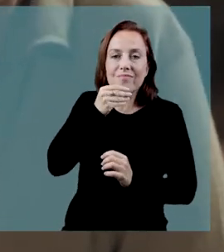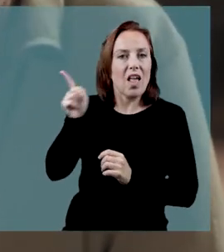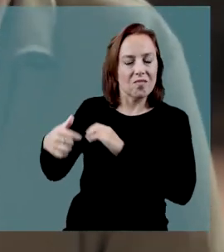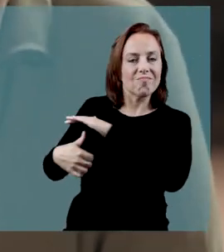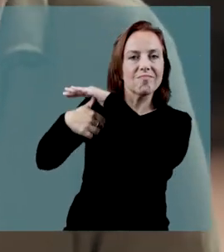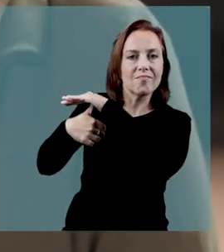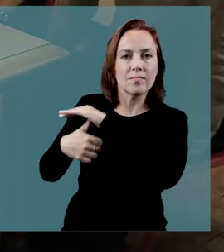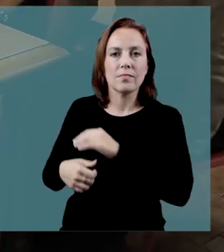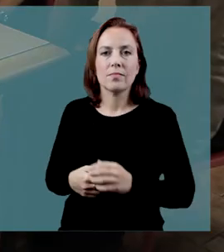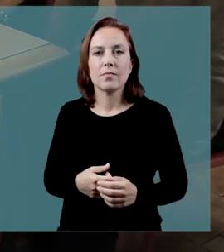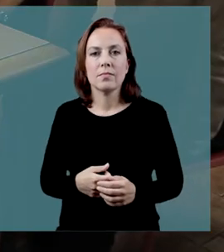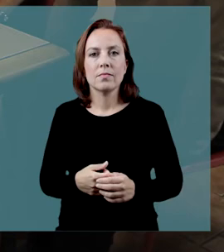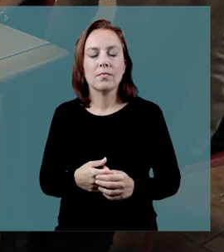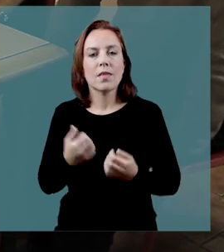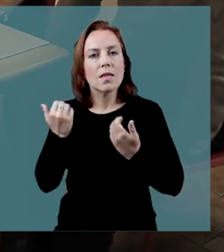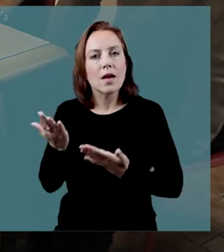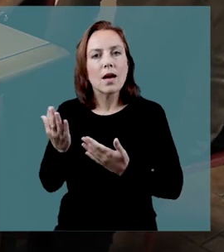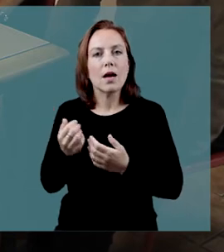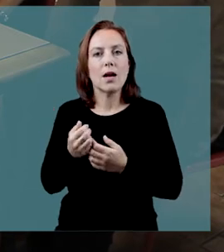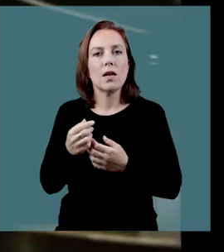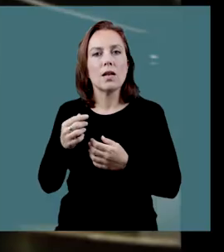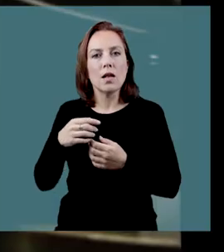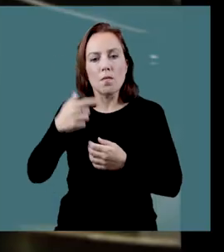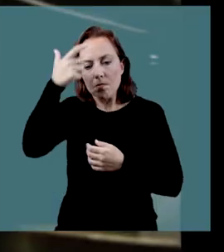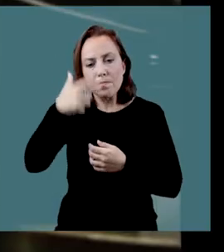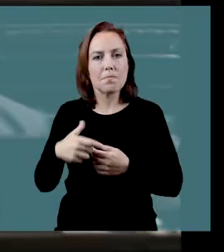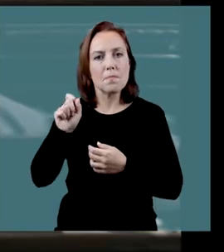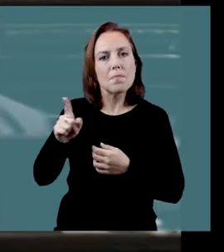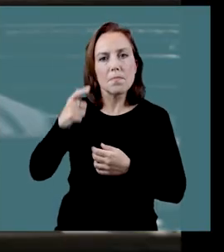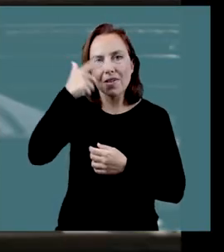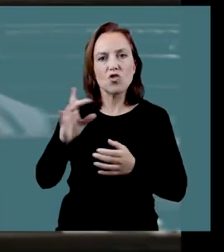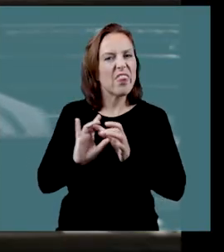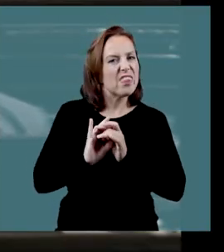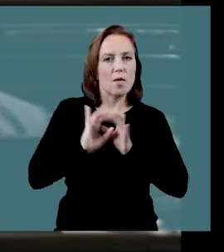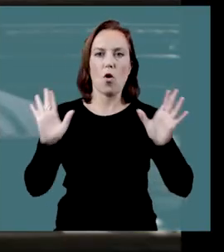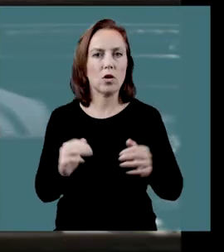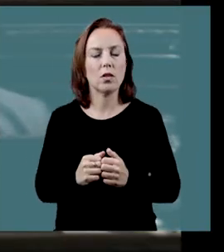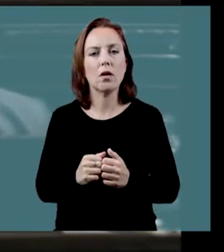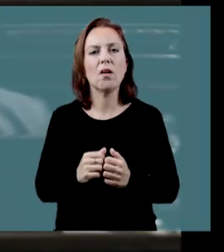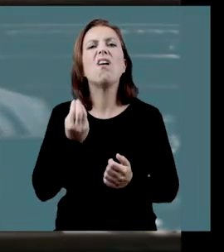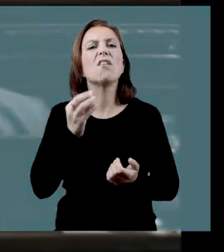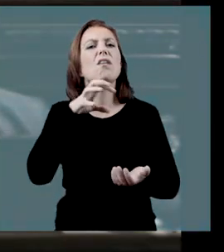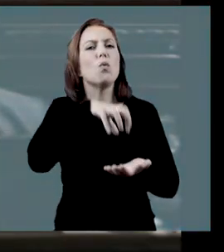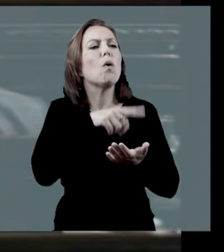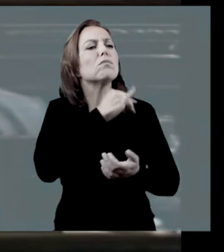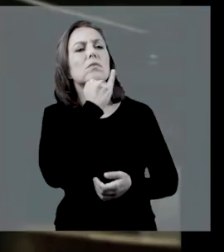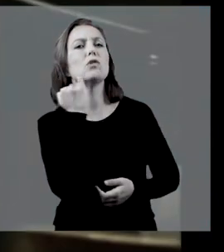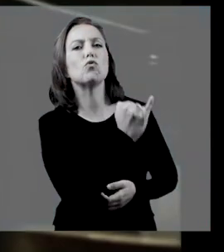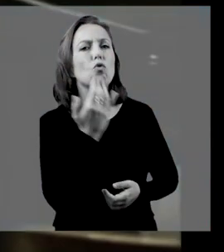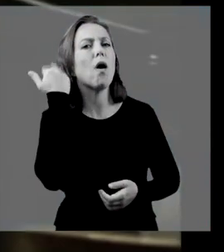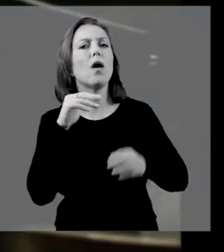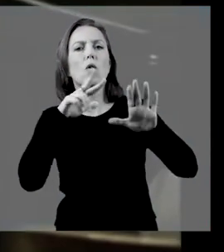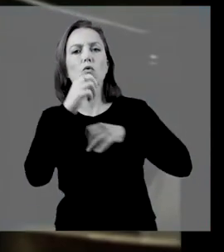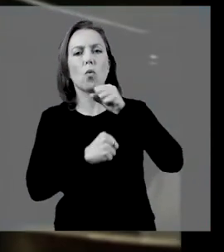referente. Y era un demócrata consecuente. ¿En qué lugar hizo usted esa denuncia hace 8 años? Yo hice